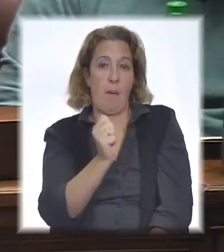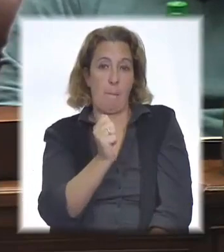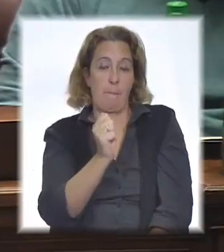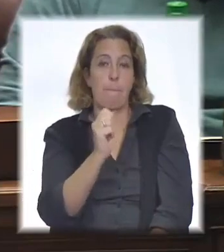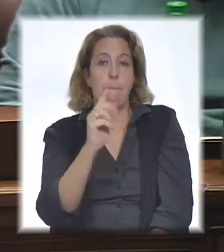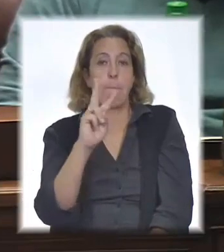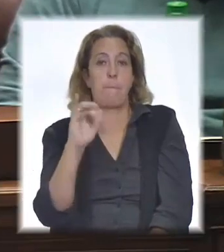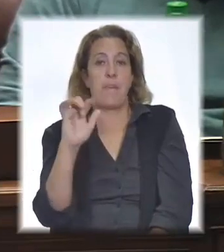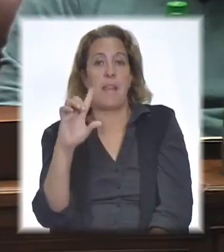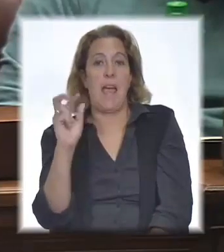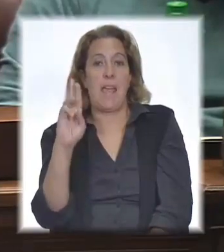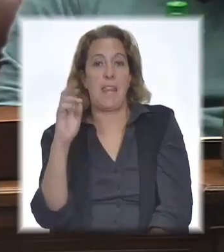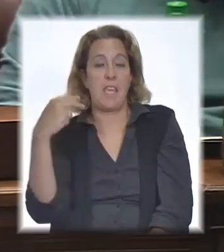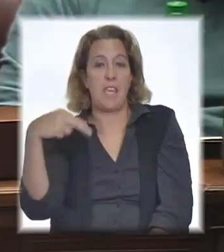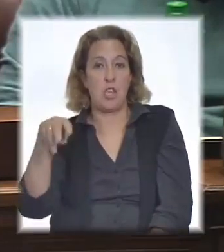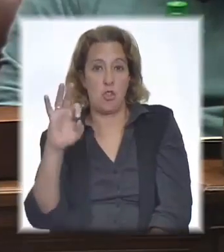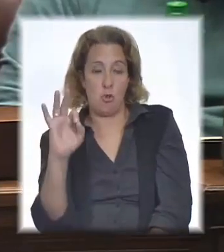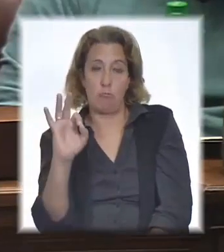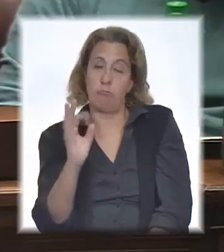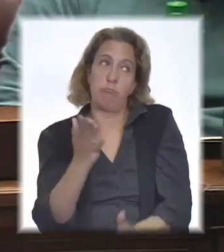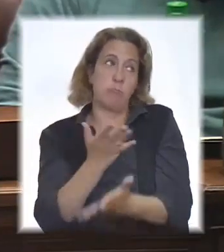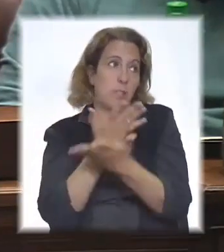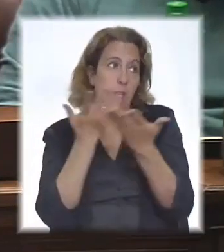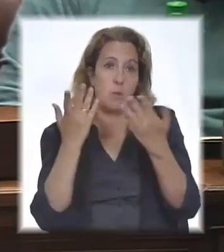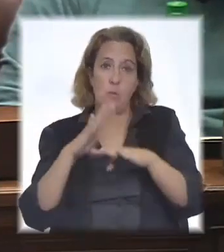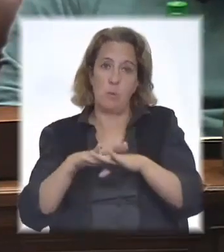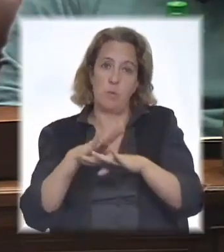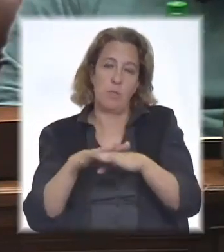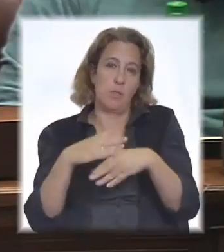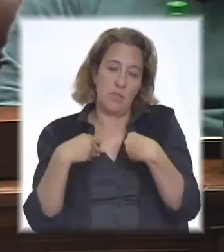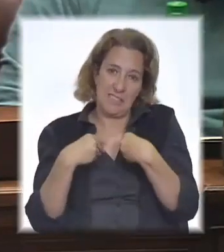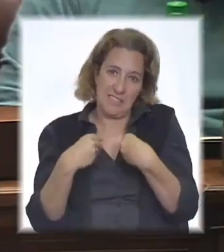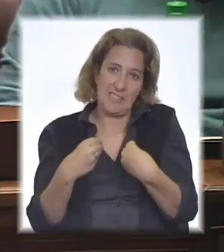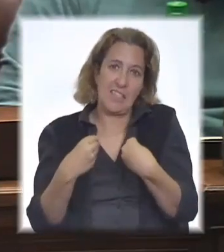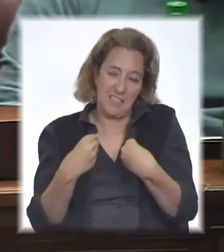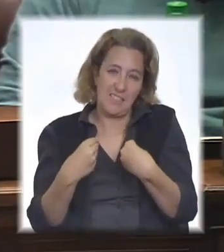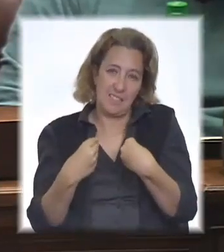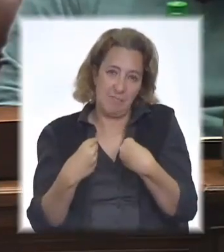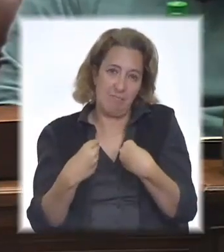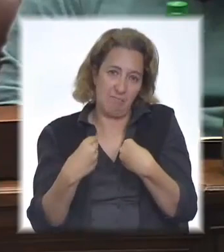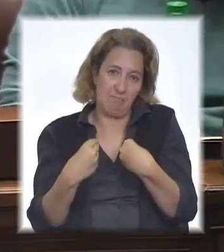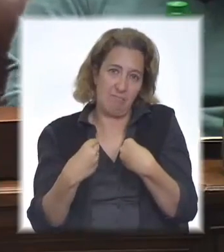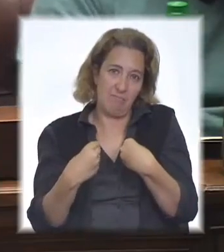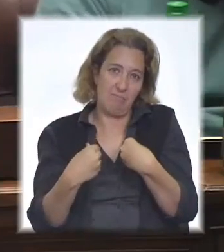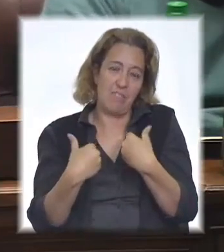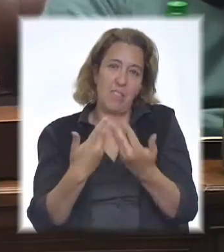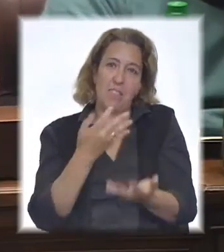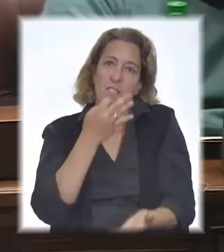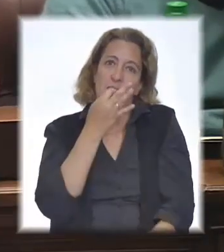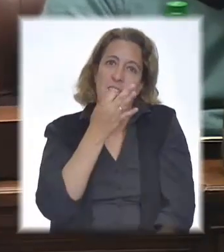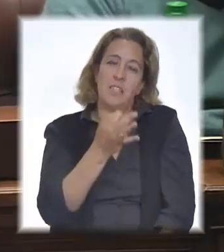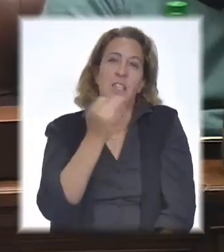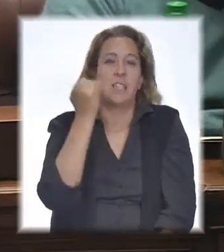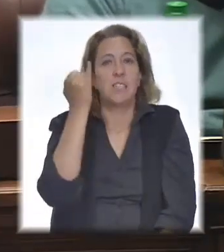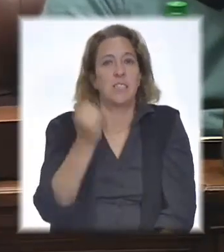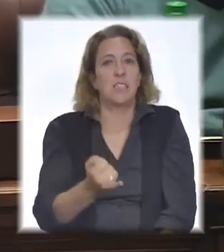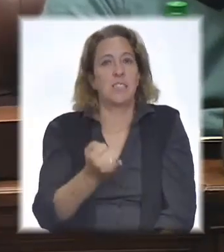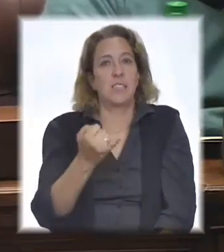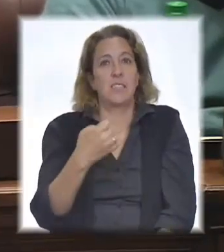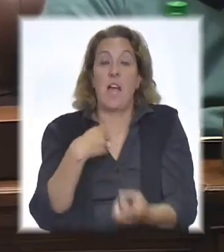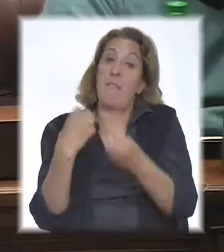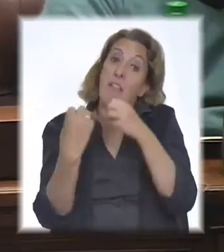yo creo que en algún punto se siente se siente tocado y diría que si uno fue